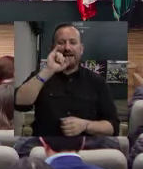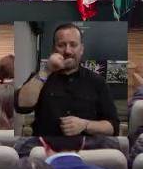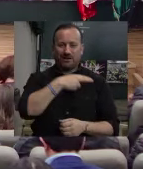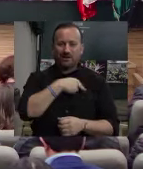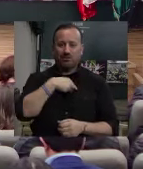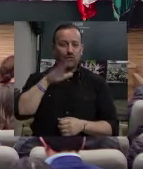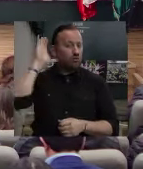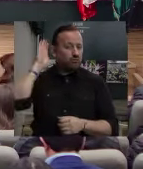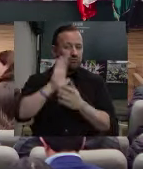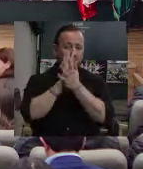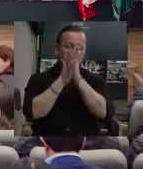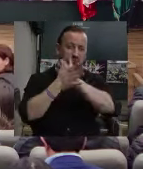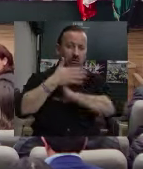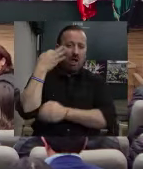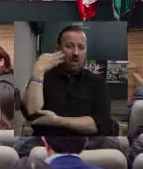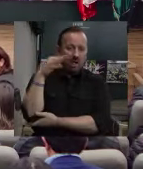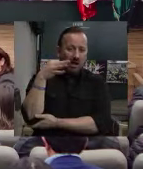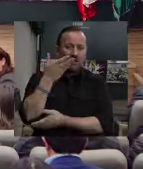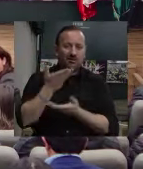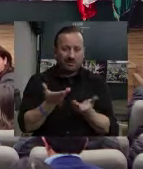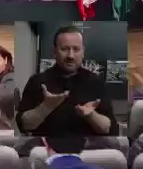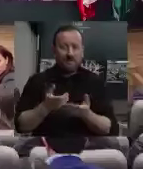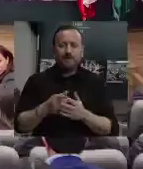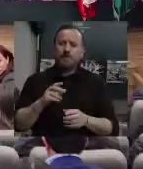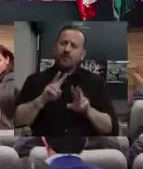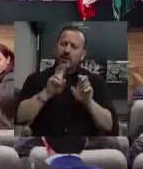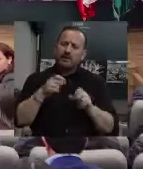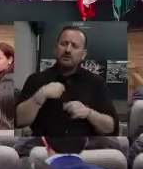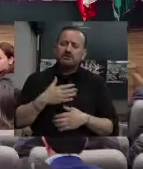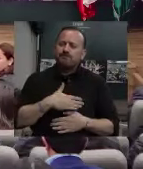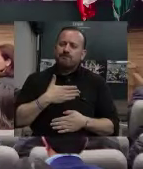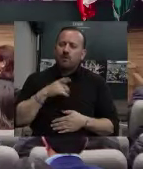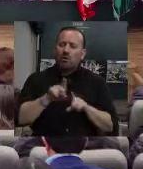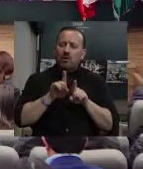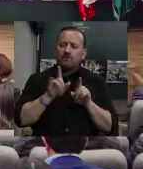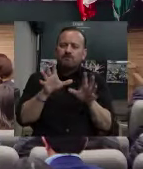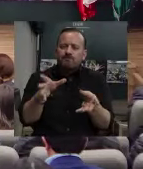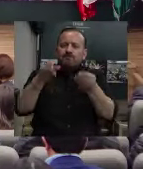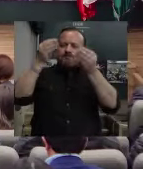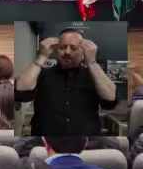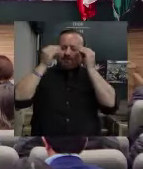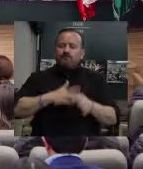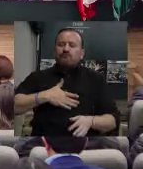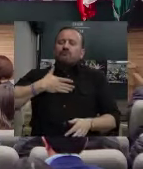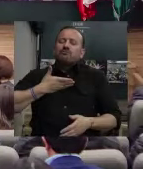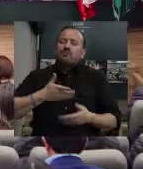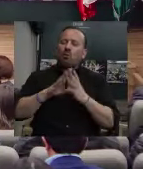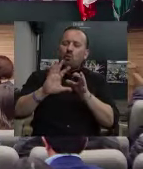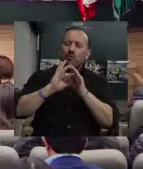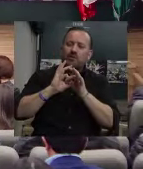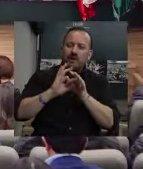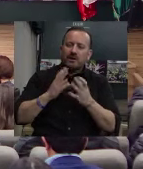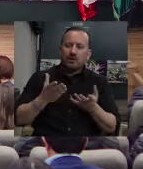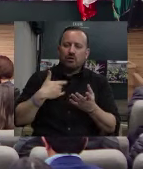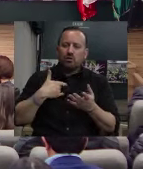escuché todo su lo que habló Gracias eh el trasfondo en Sí entendí que es como una inspiración realmente lo que queremos ser lo que queremos llegar o lo que